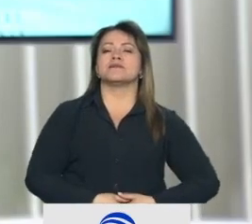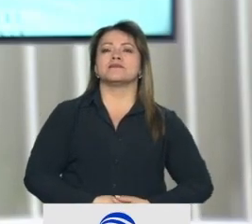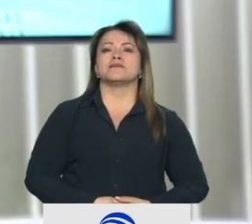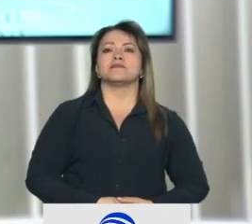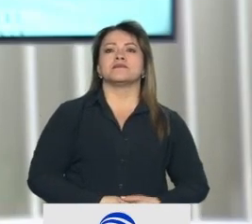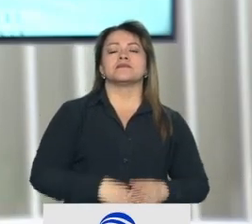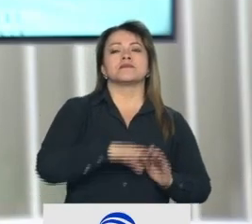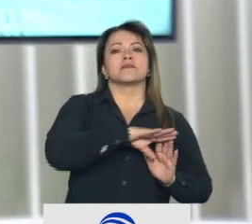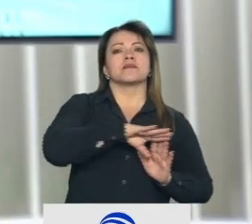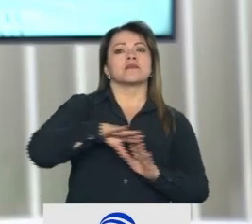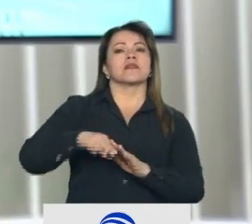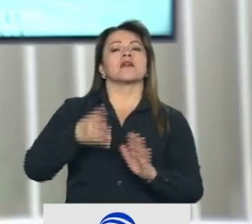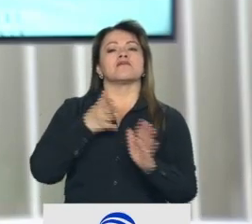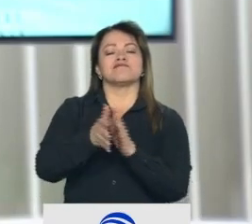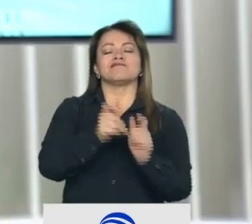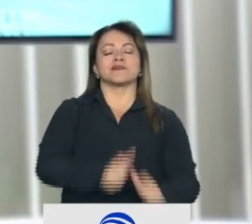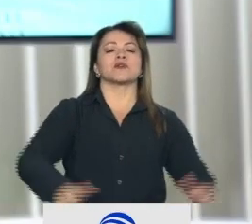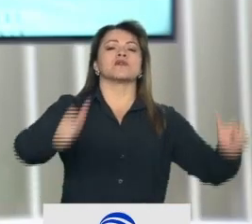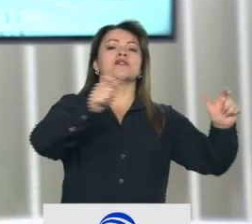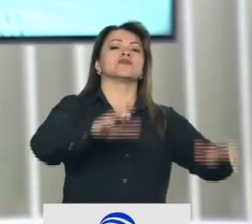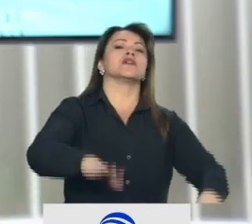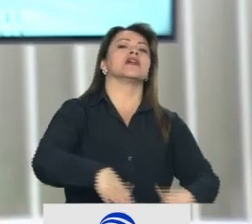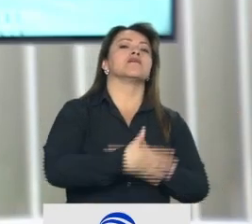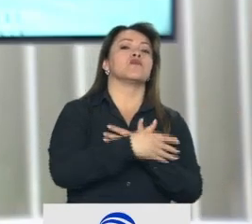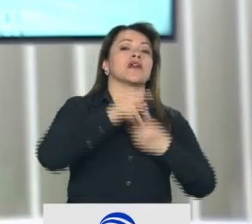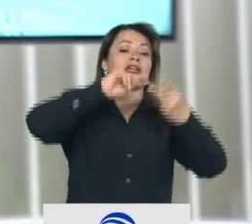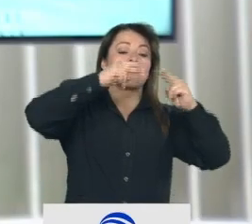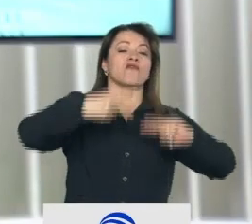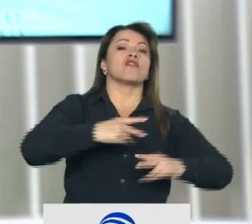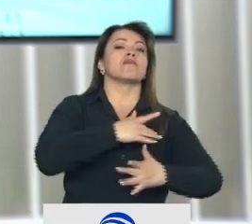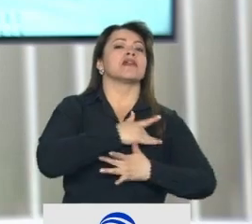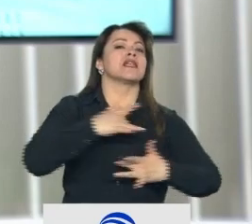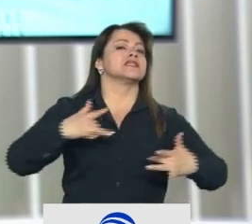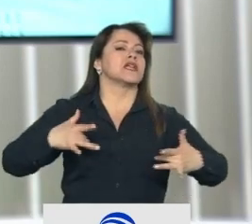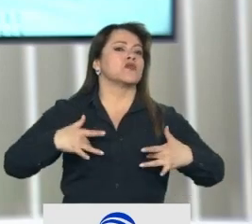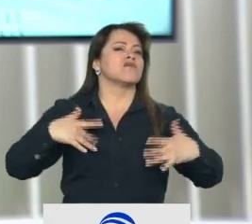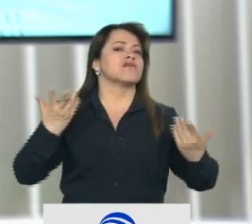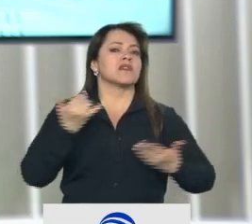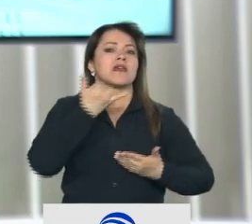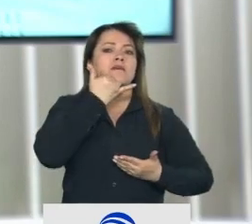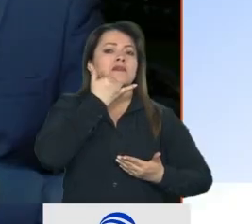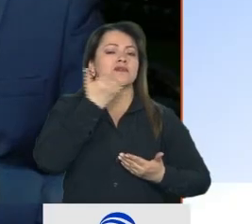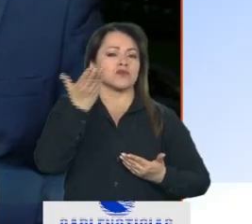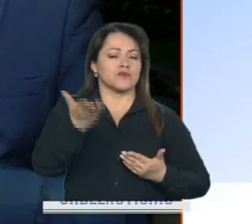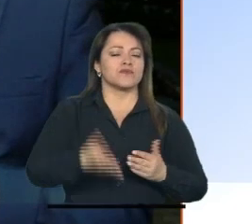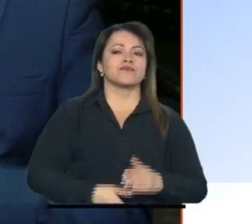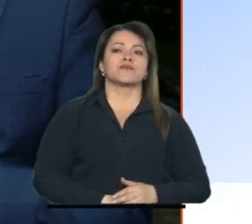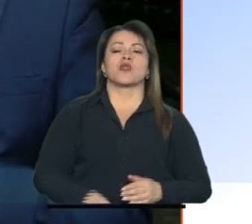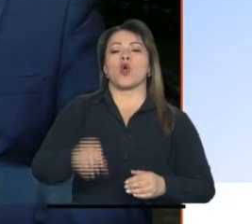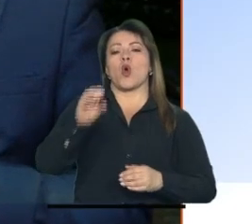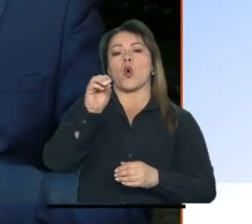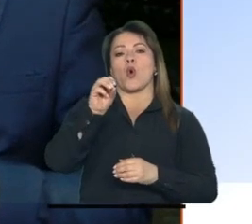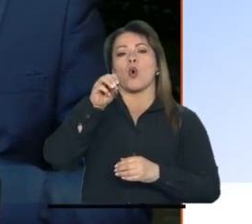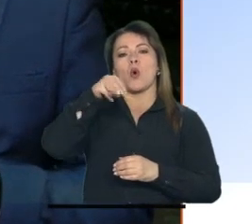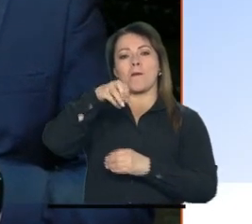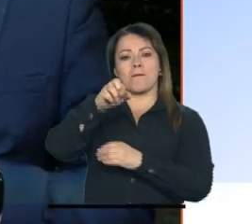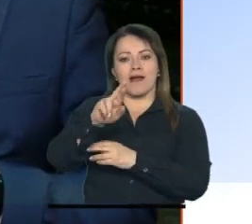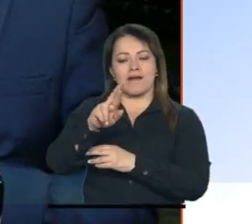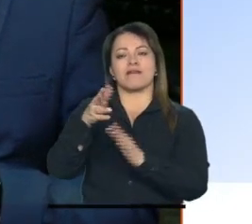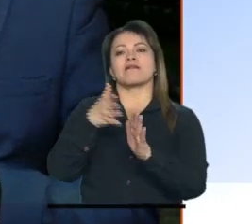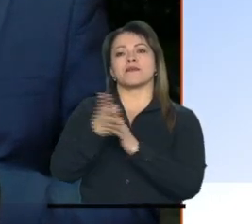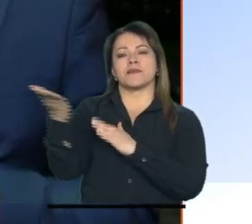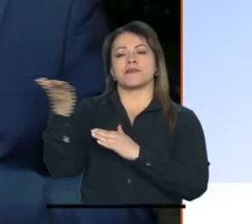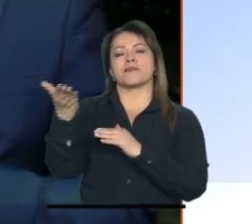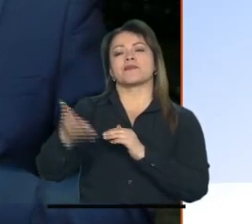pues a propósito, regresamos al Congreso de la República, donde la reforma a la salud centra la atención de los congresistas. Omar Alejandro Hernández, nuevamente con usted y